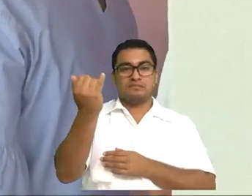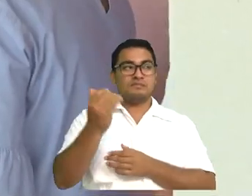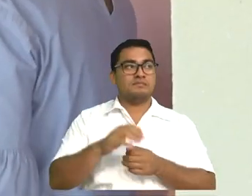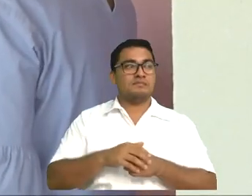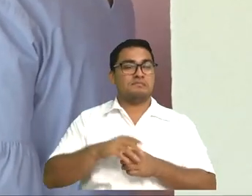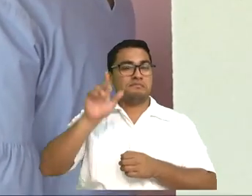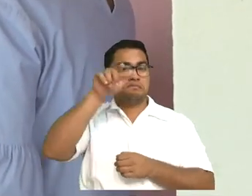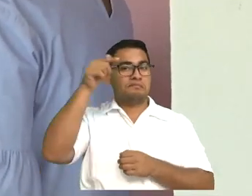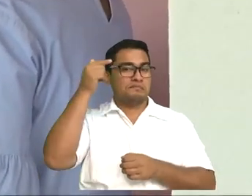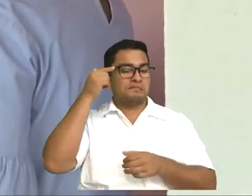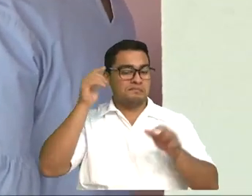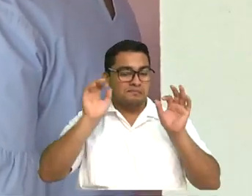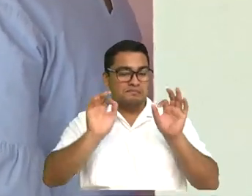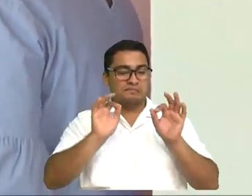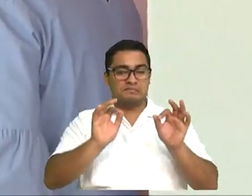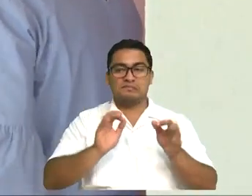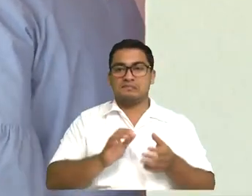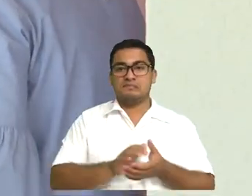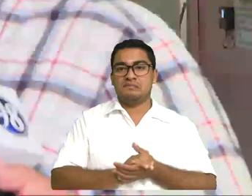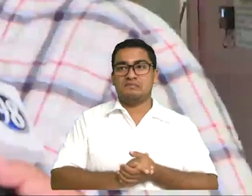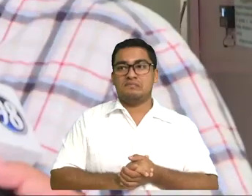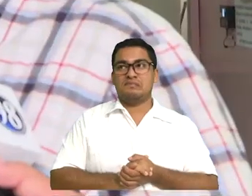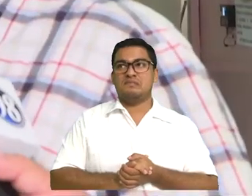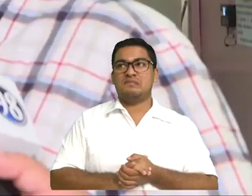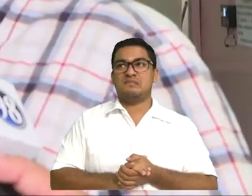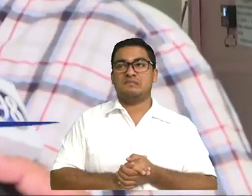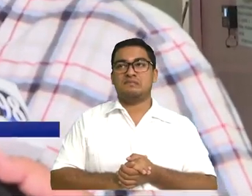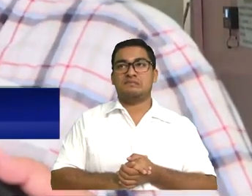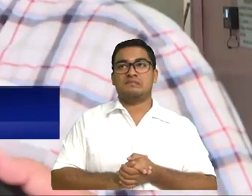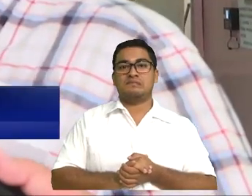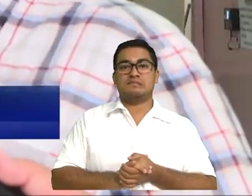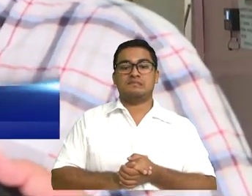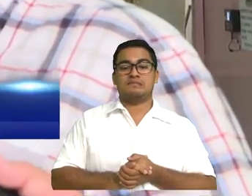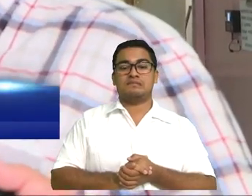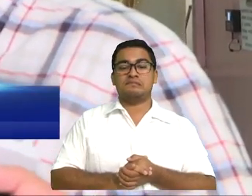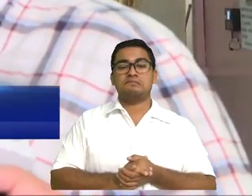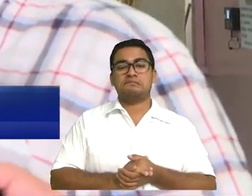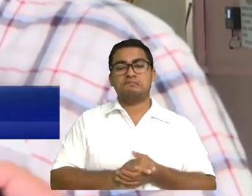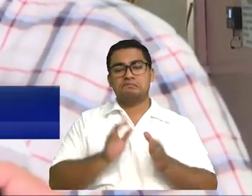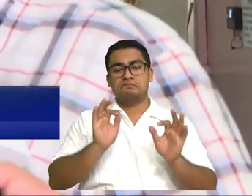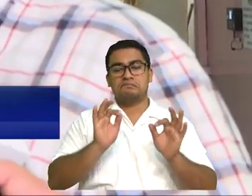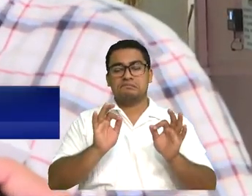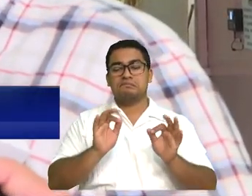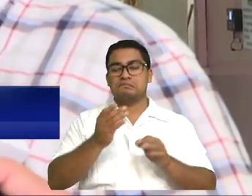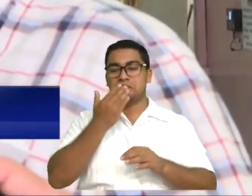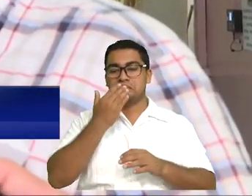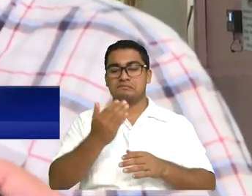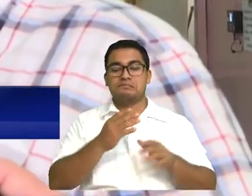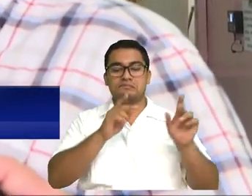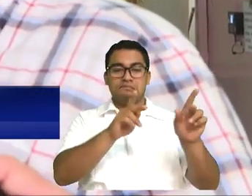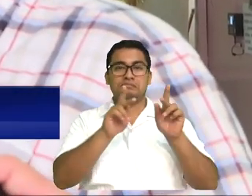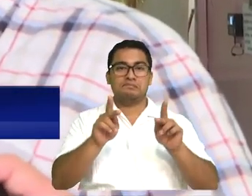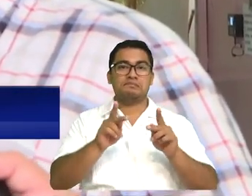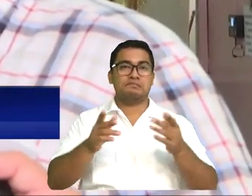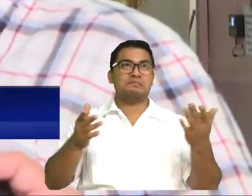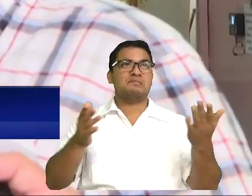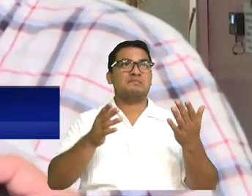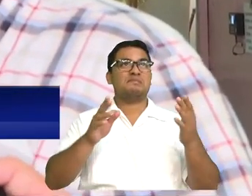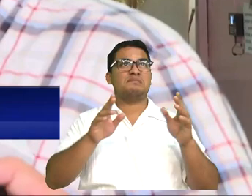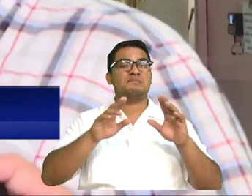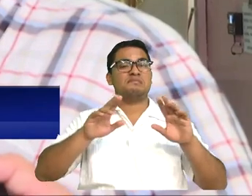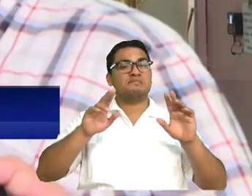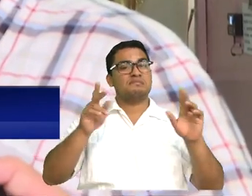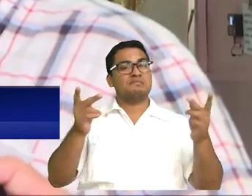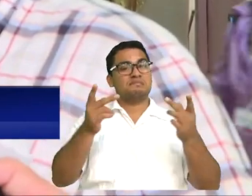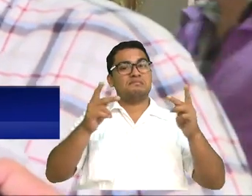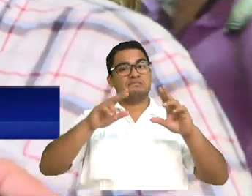portado muy bien todo el tiempo con nosotros. Yo creo que esto viene a contribuir directamente a muchas expectativas que existen en la población, que obviamente la